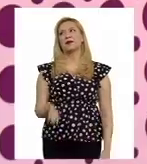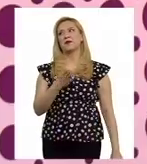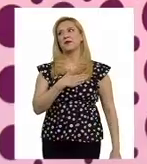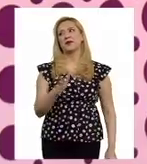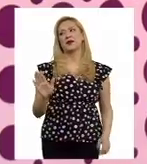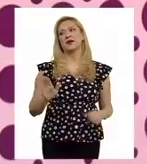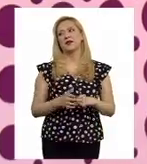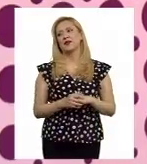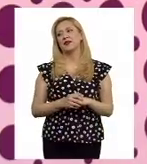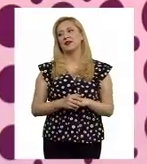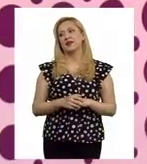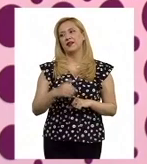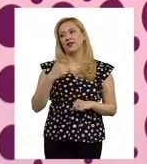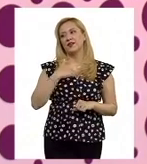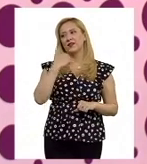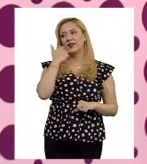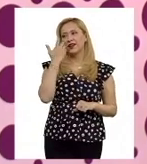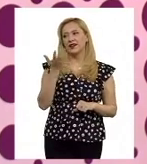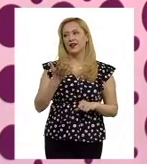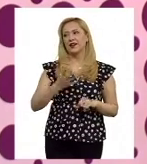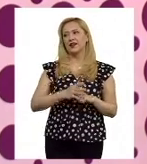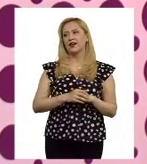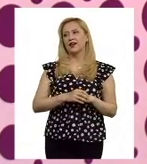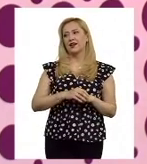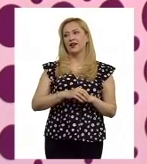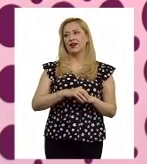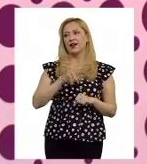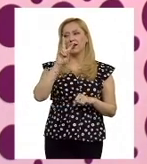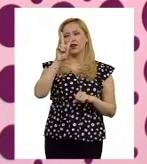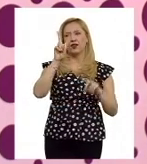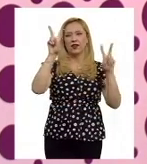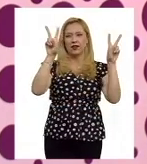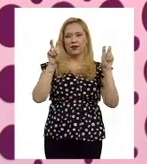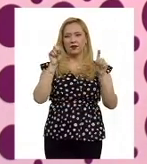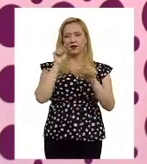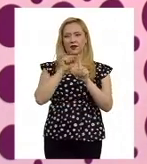sí, yo quisiera referirme a dos temitas